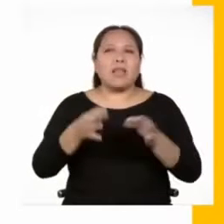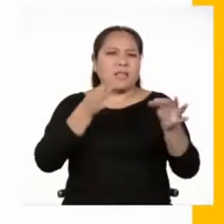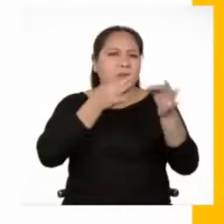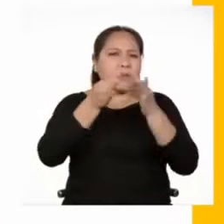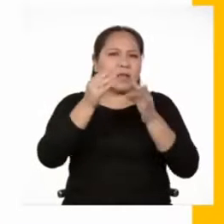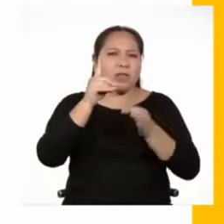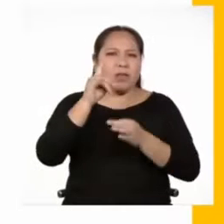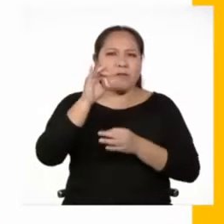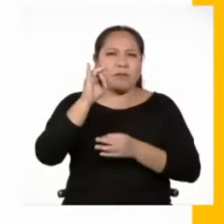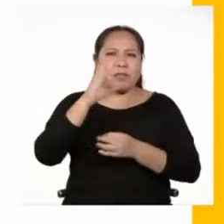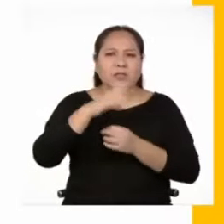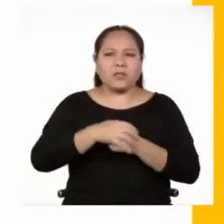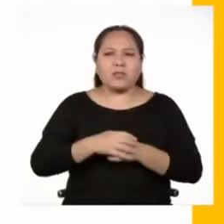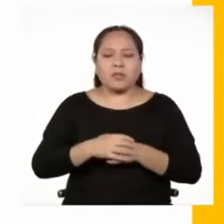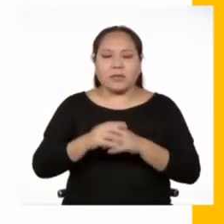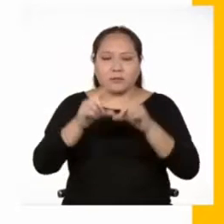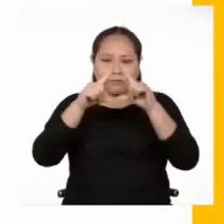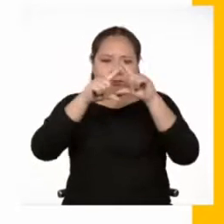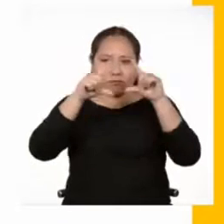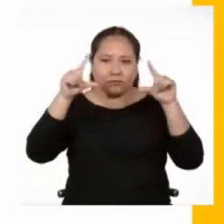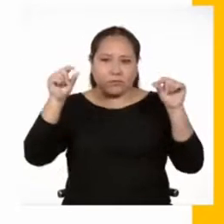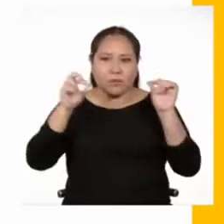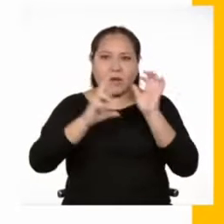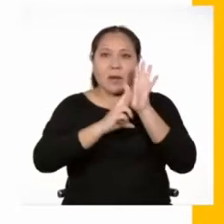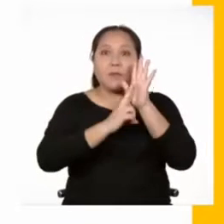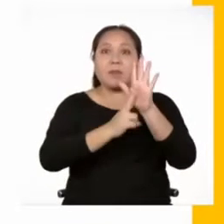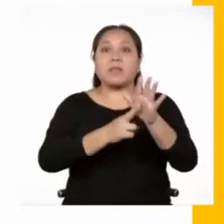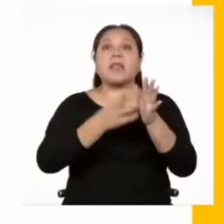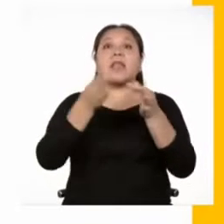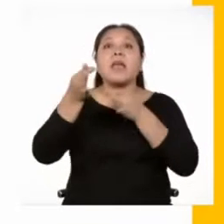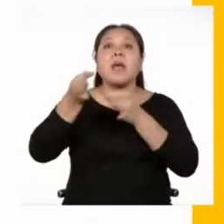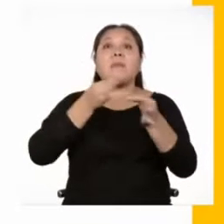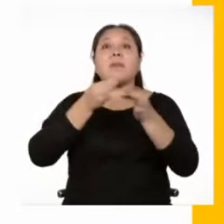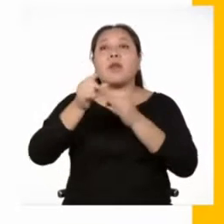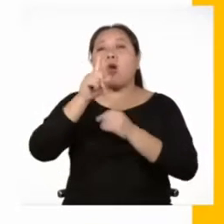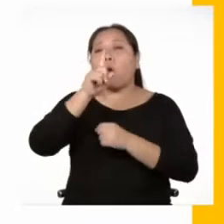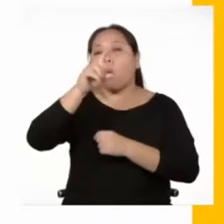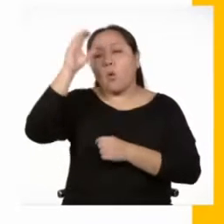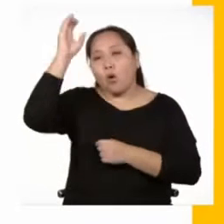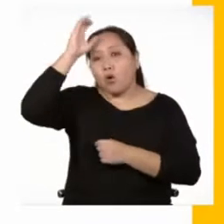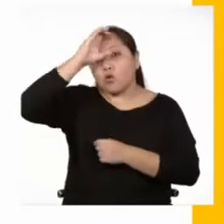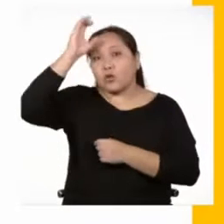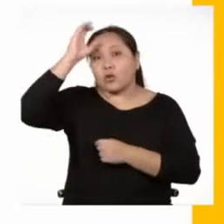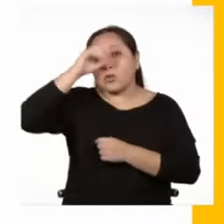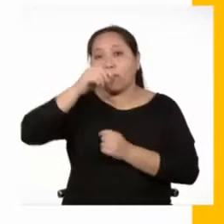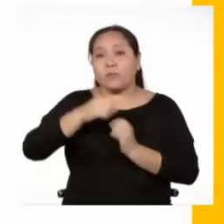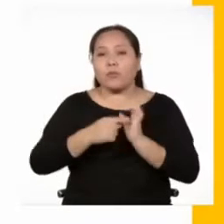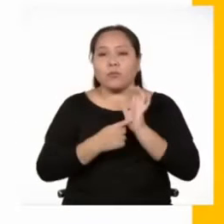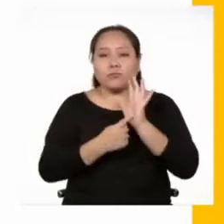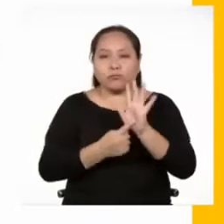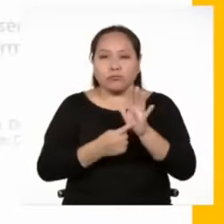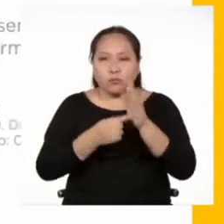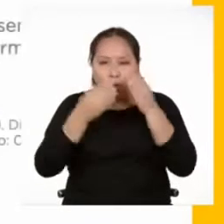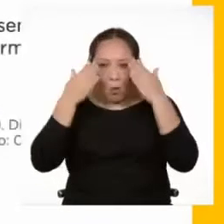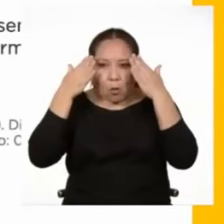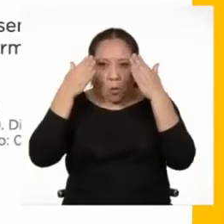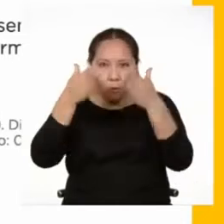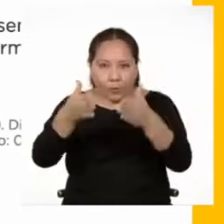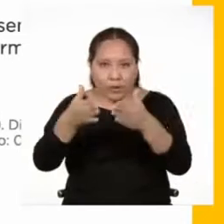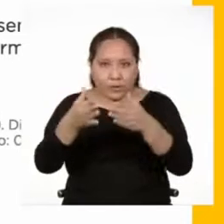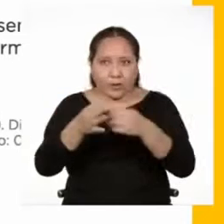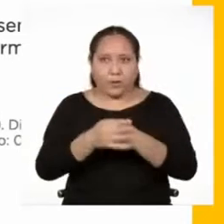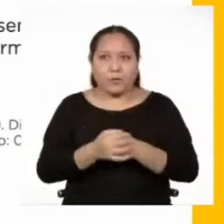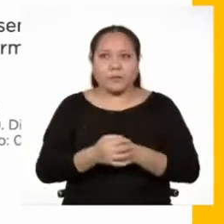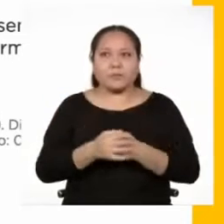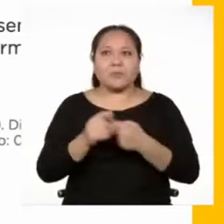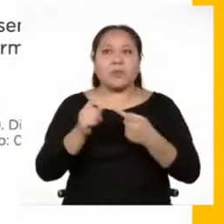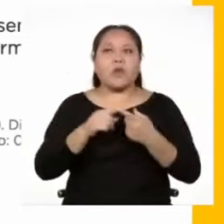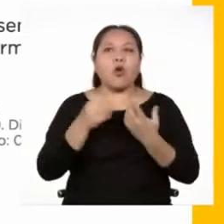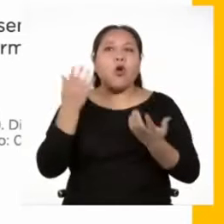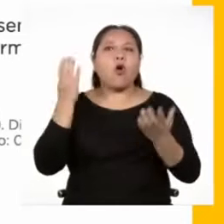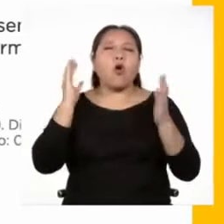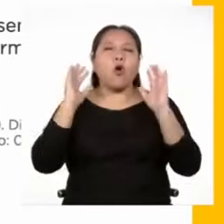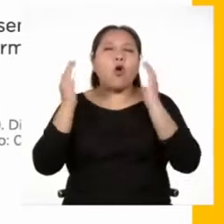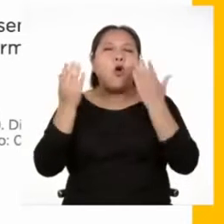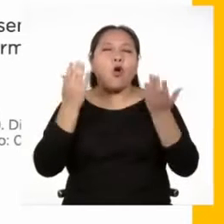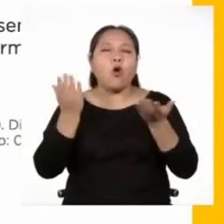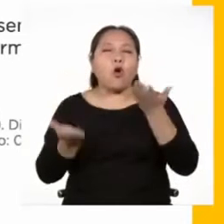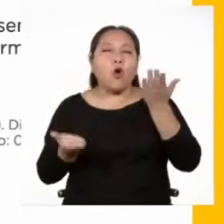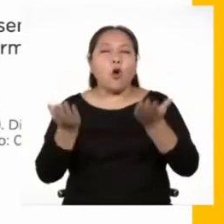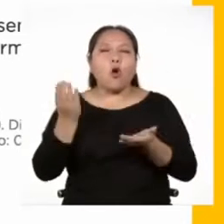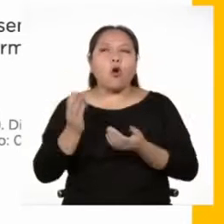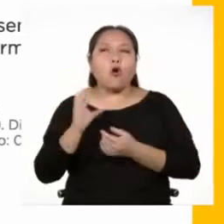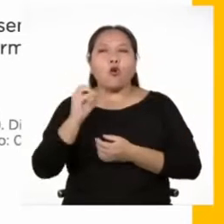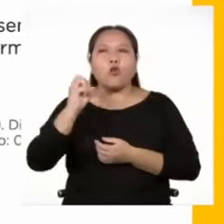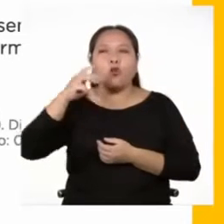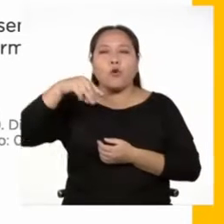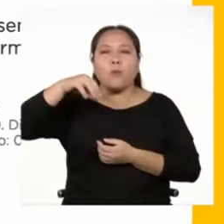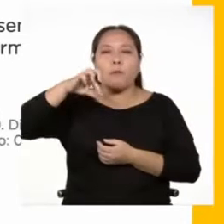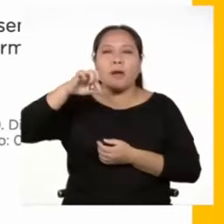son enunciados que representan o explican un concepto o expresión de manera objetiva. Las comparaciones son